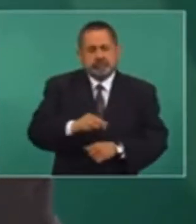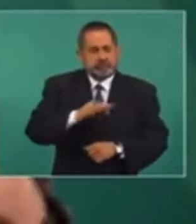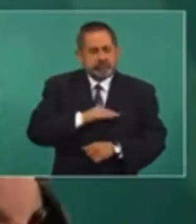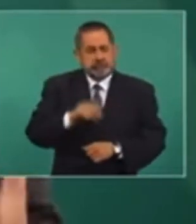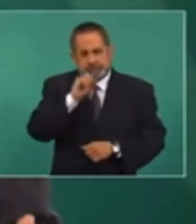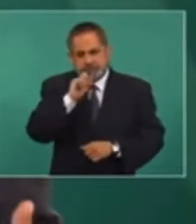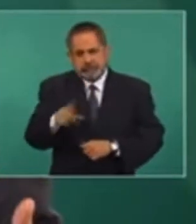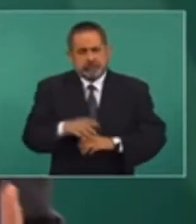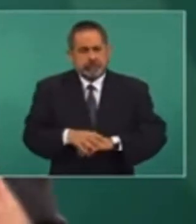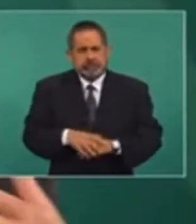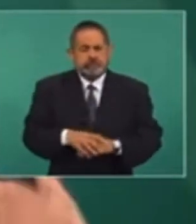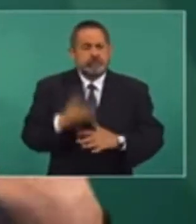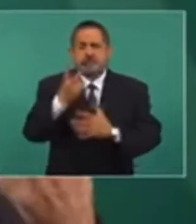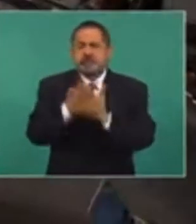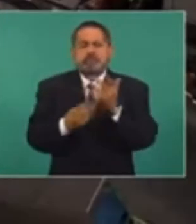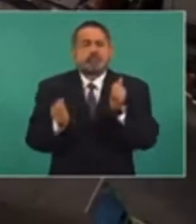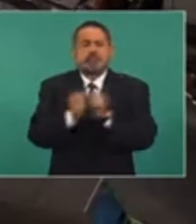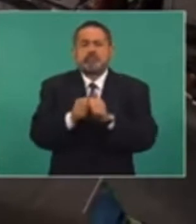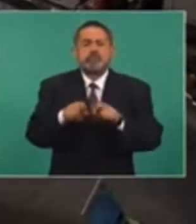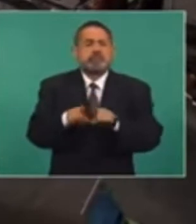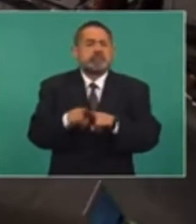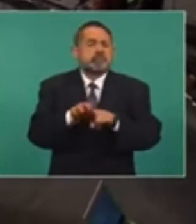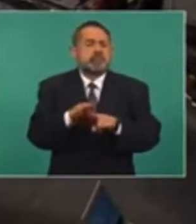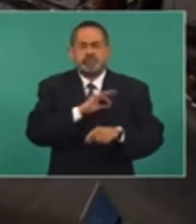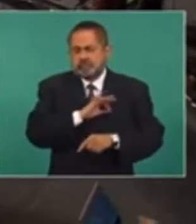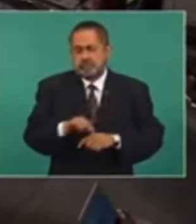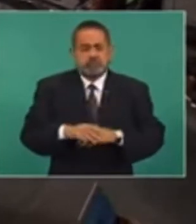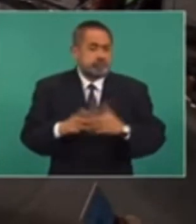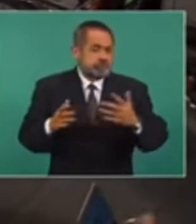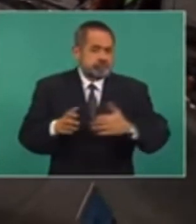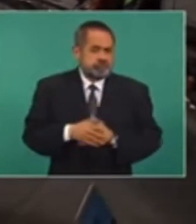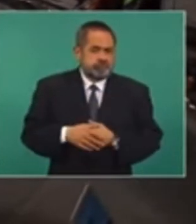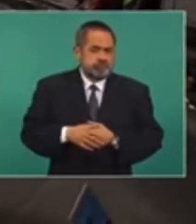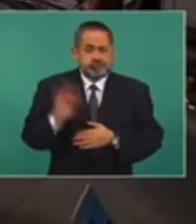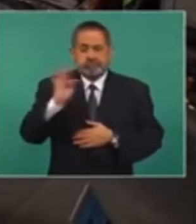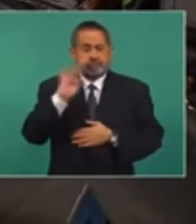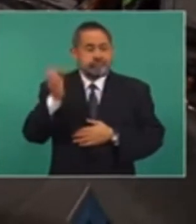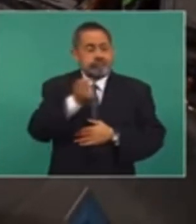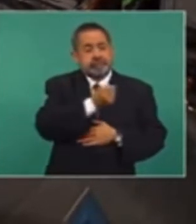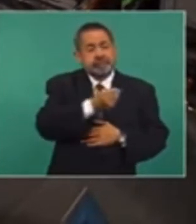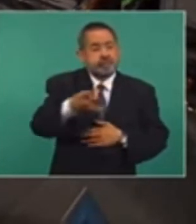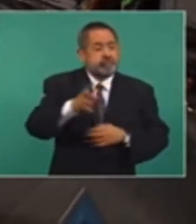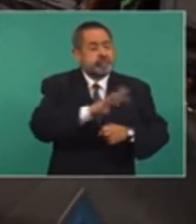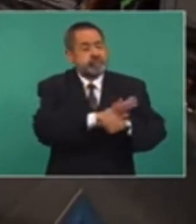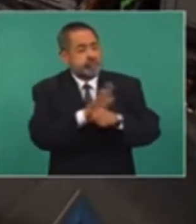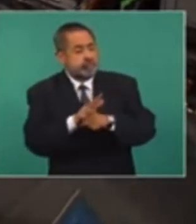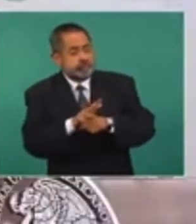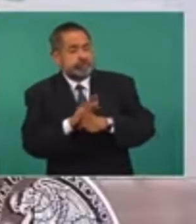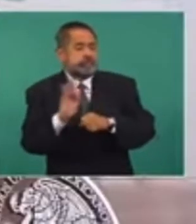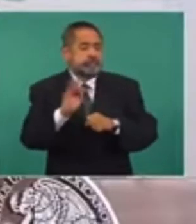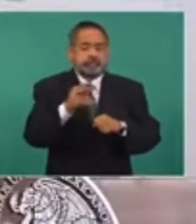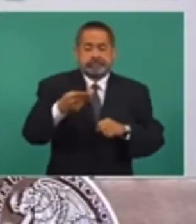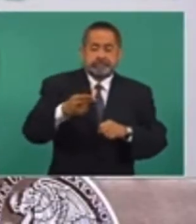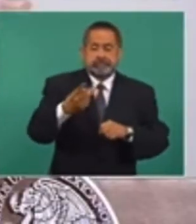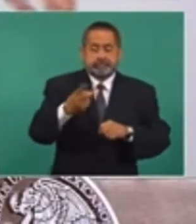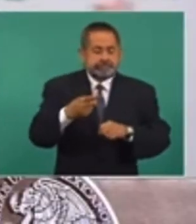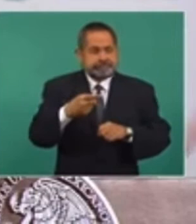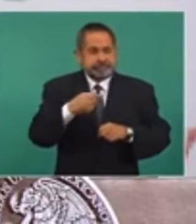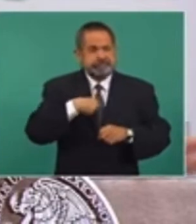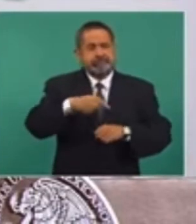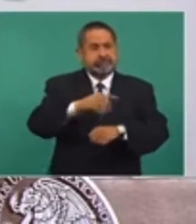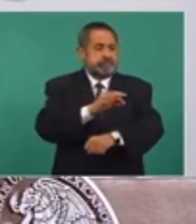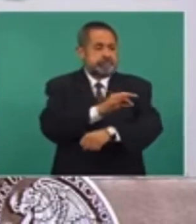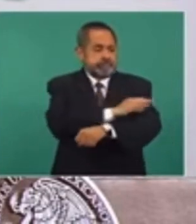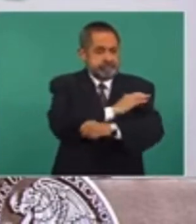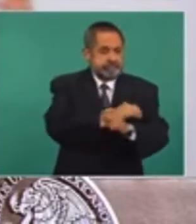vacunas simultáneamente. Entonces, si hubiera alguien que quedó rezagado de vacuna COVID y durante noviembre o diciembre se